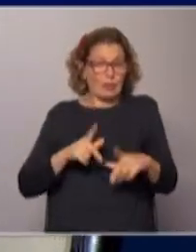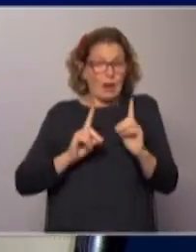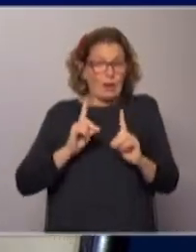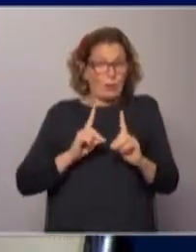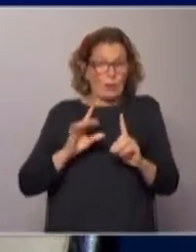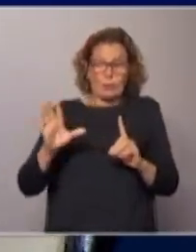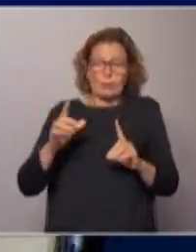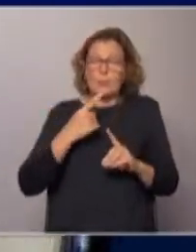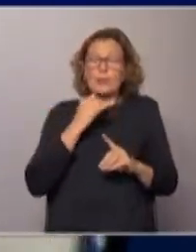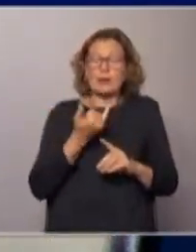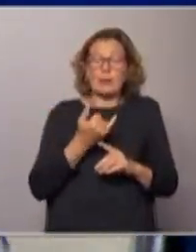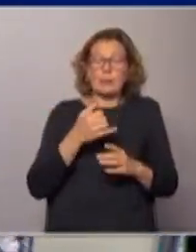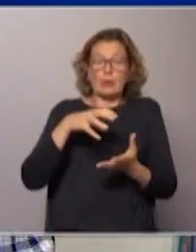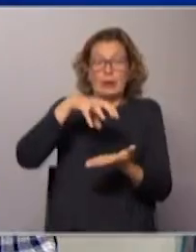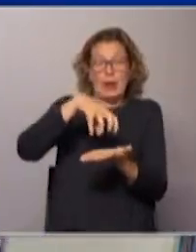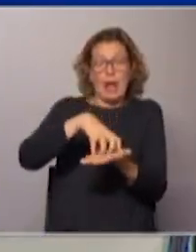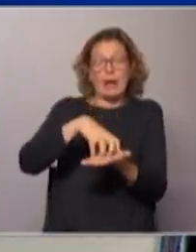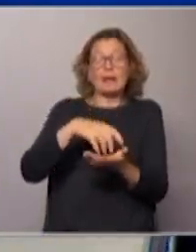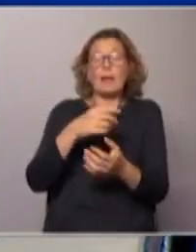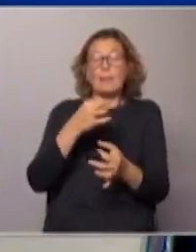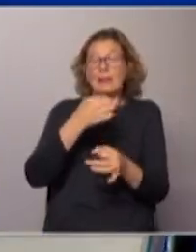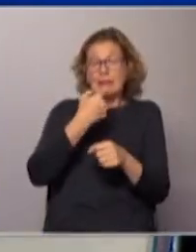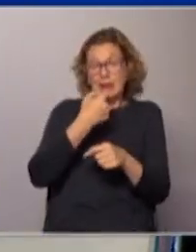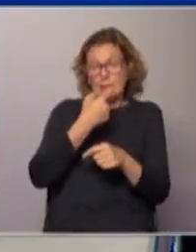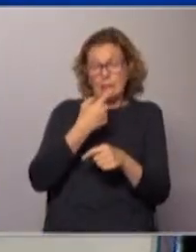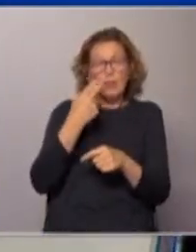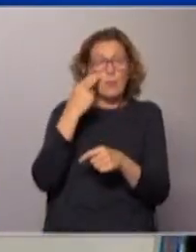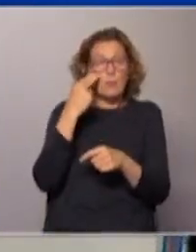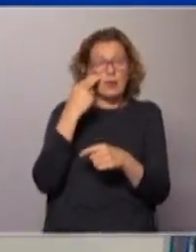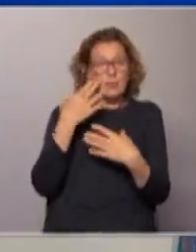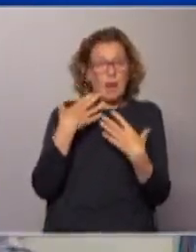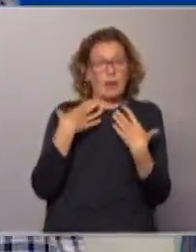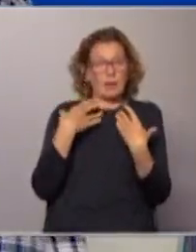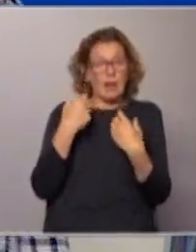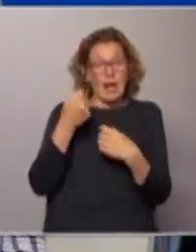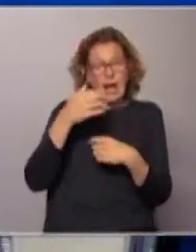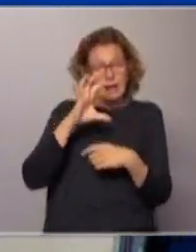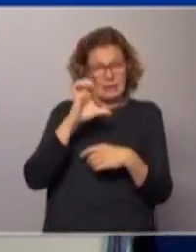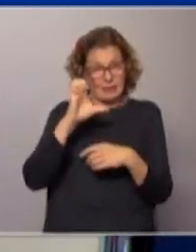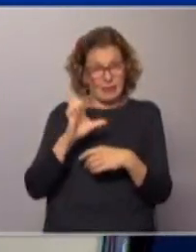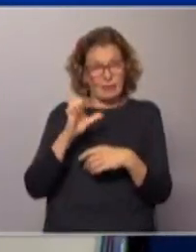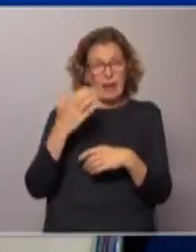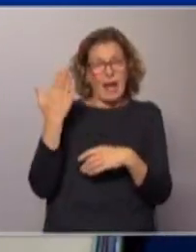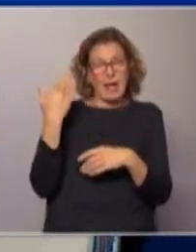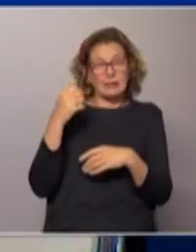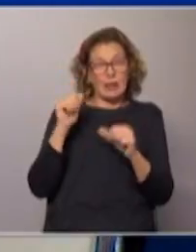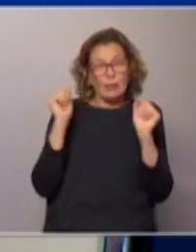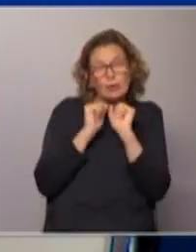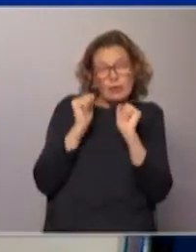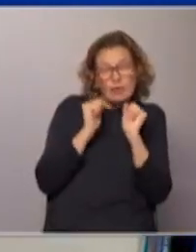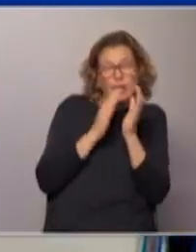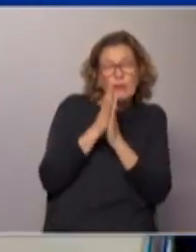algún momento por ejemplo en el área de medicamentos hace tuvo dificultades este porque hubo un plus en invierno